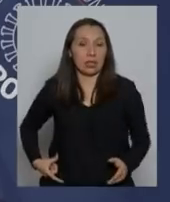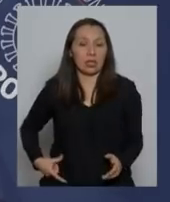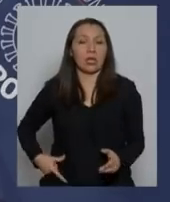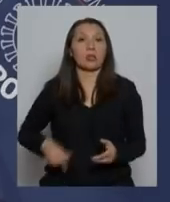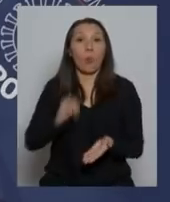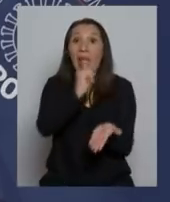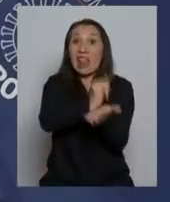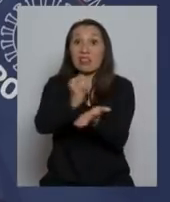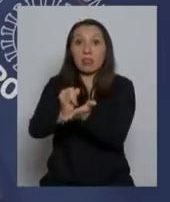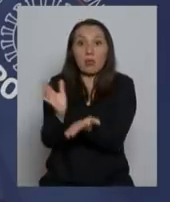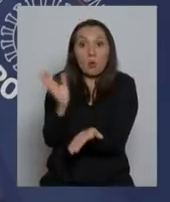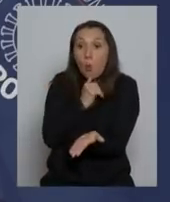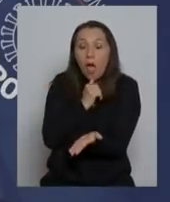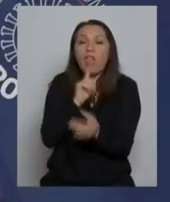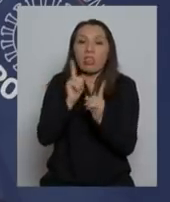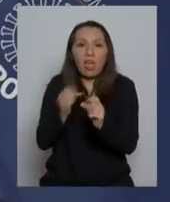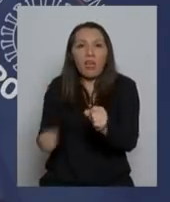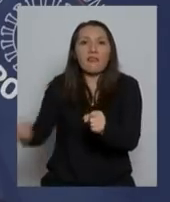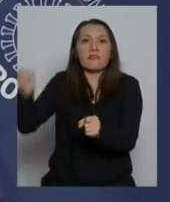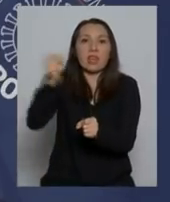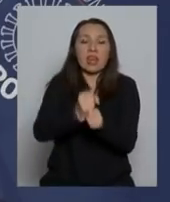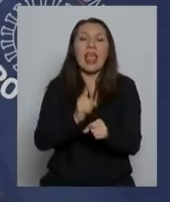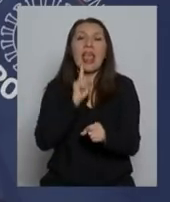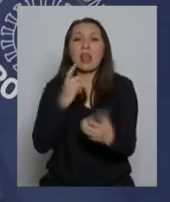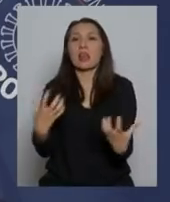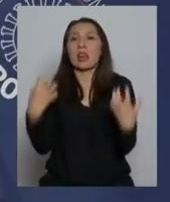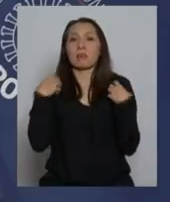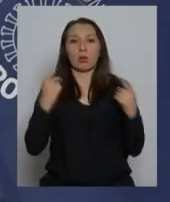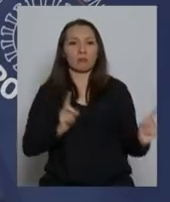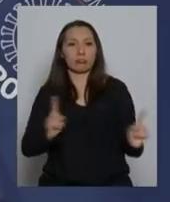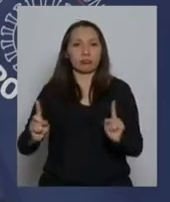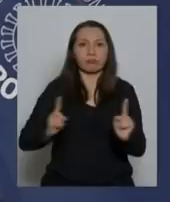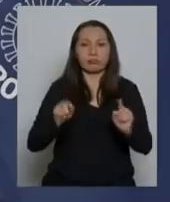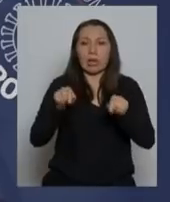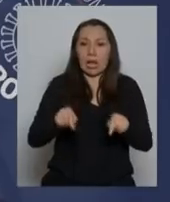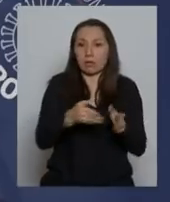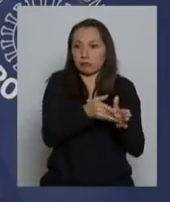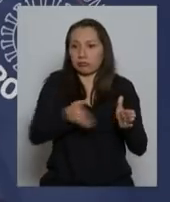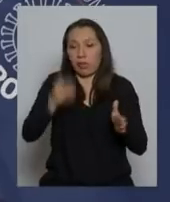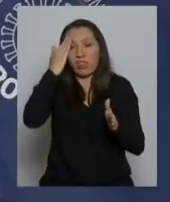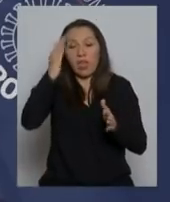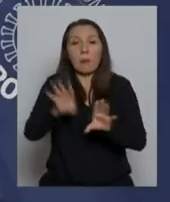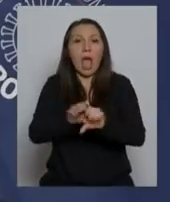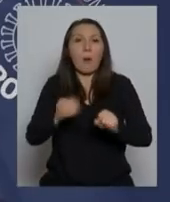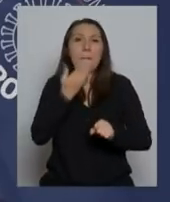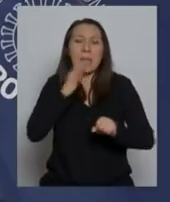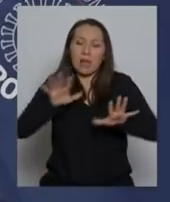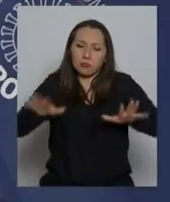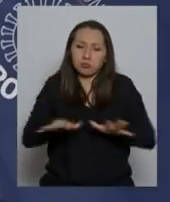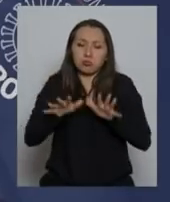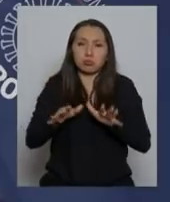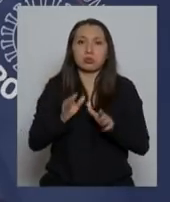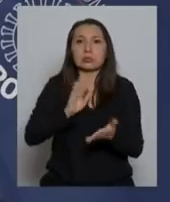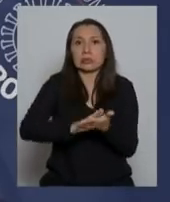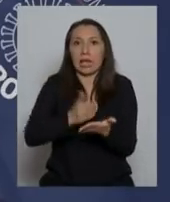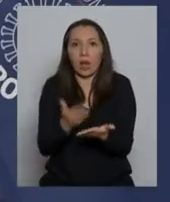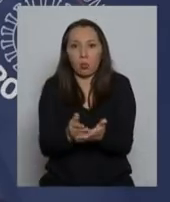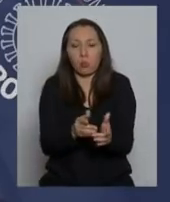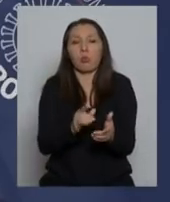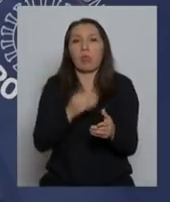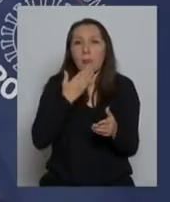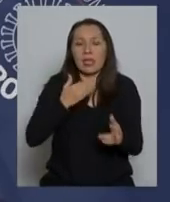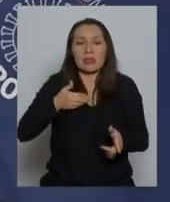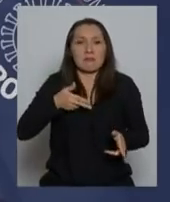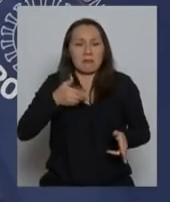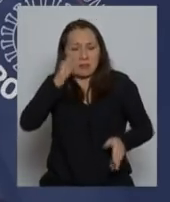como son los intendentes de facto, a cargo de la situación en estos días para coordinar el mejor esfuerzo sanitario de las